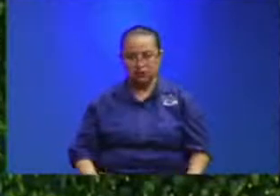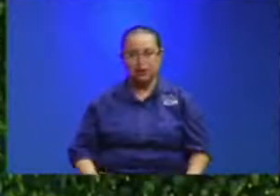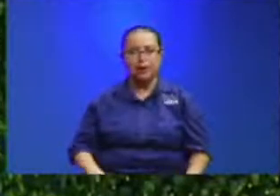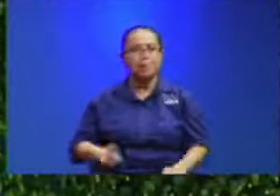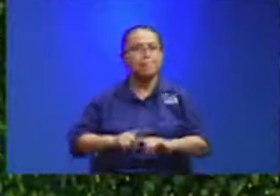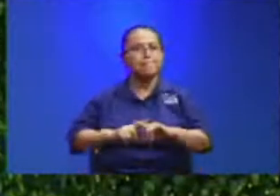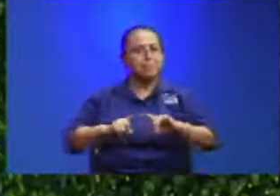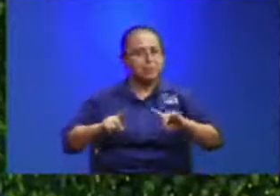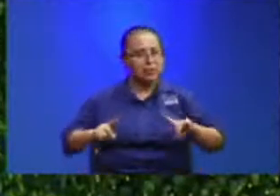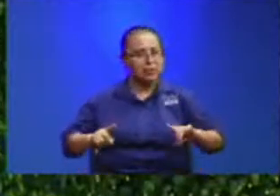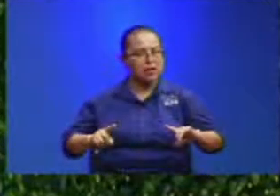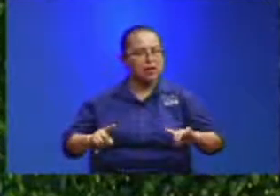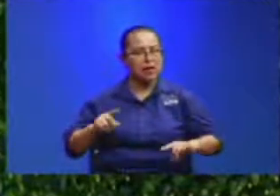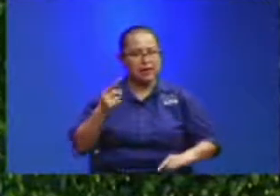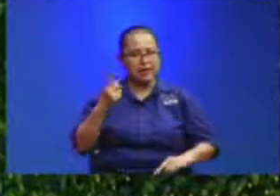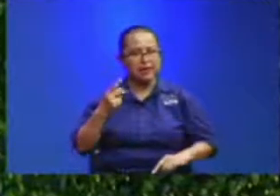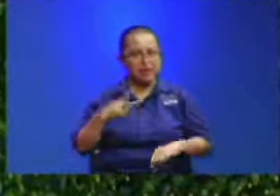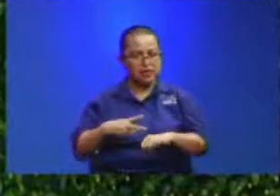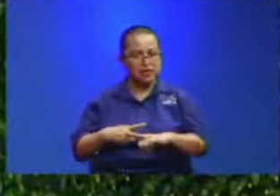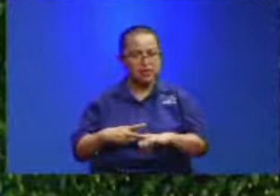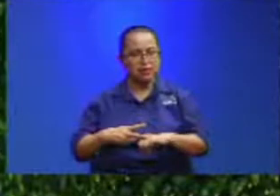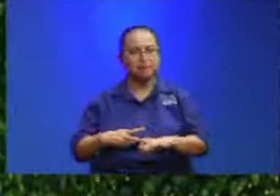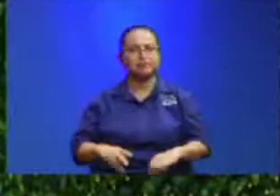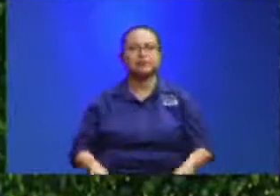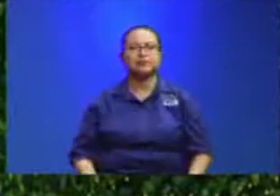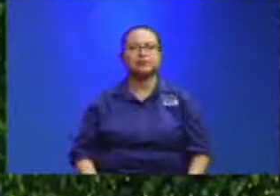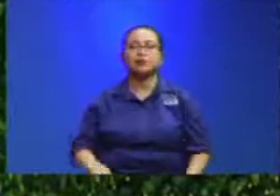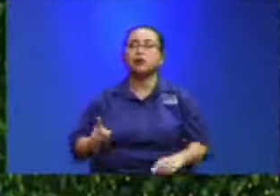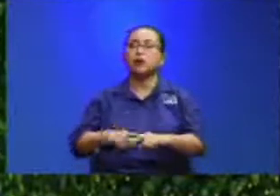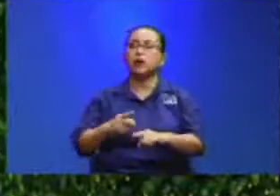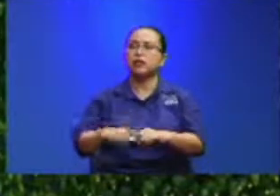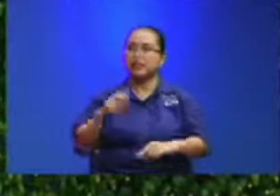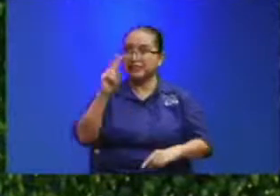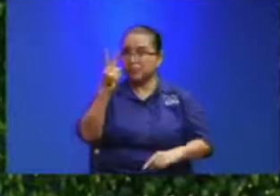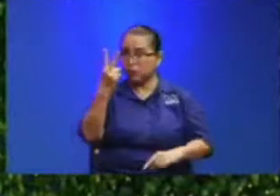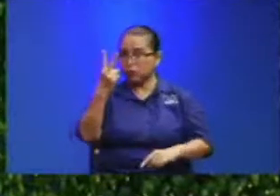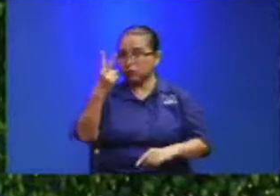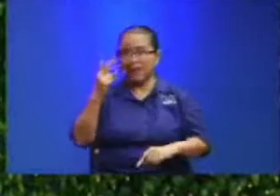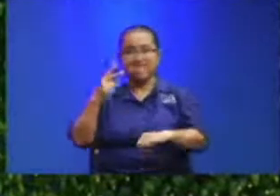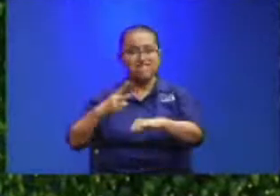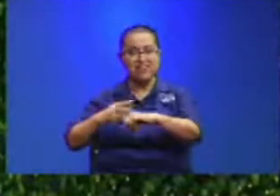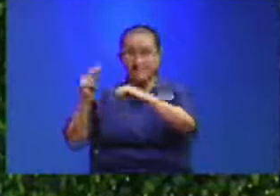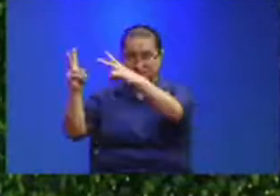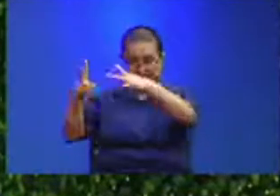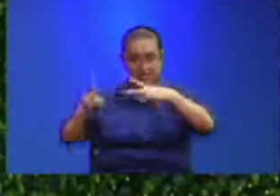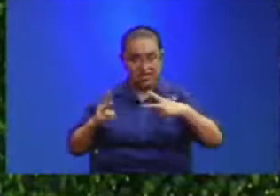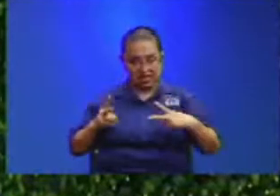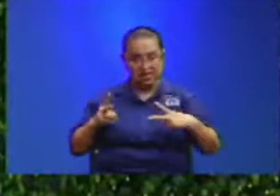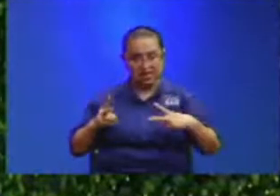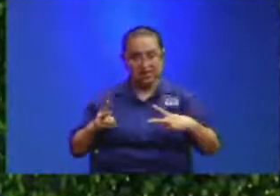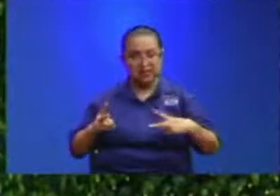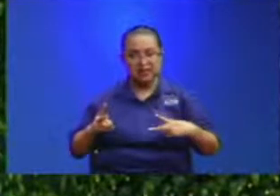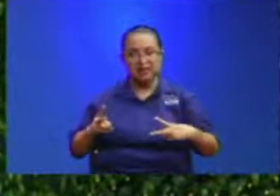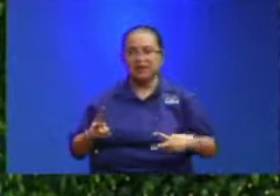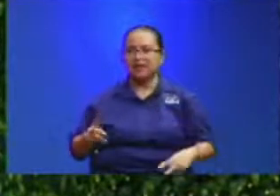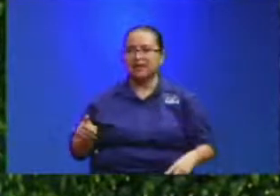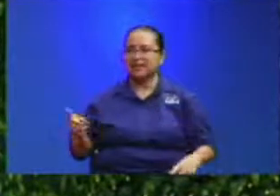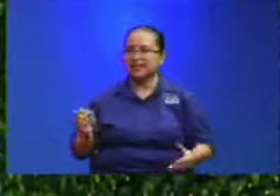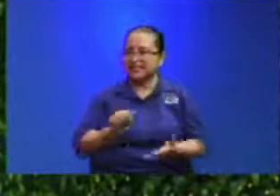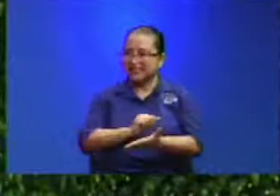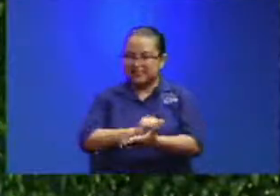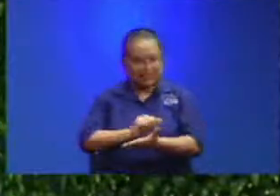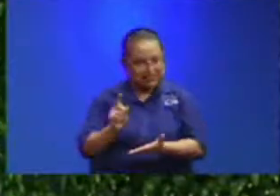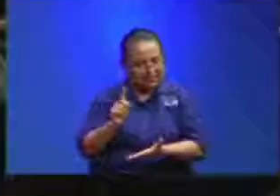en que todos los pecadores nos tenemos que arrepentir cuando él venga la segunda vez dice que sí santidad nadie le verá